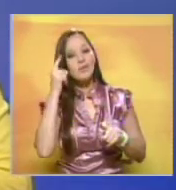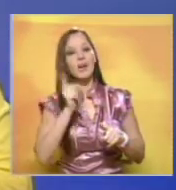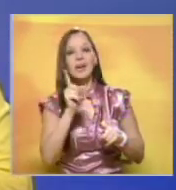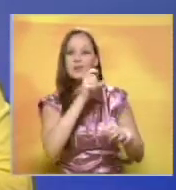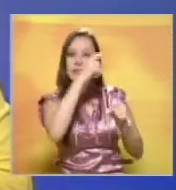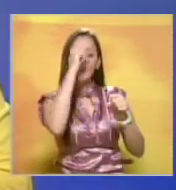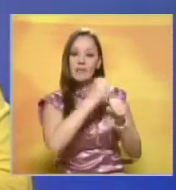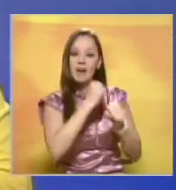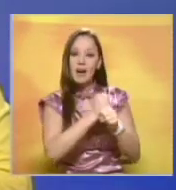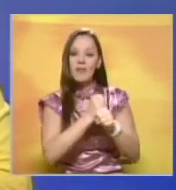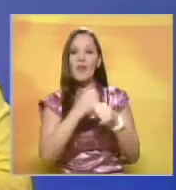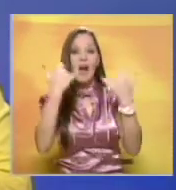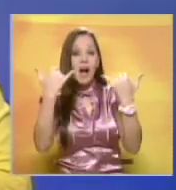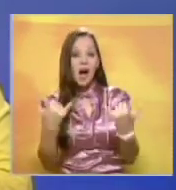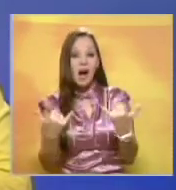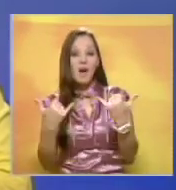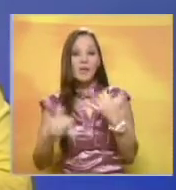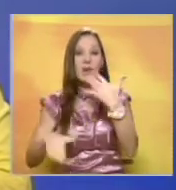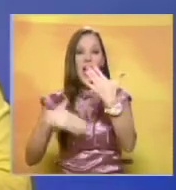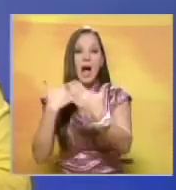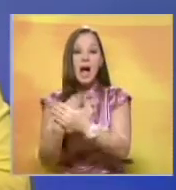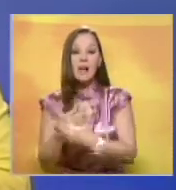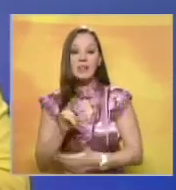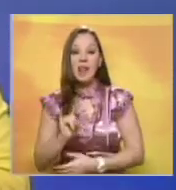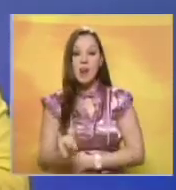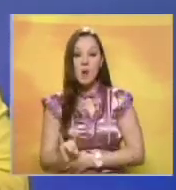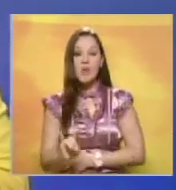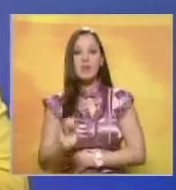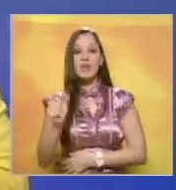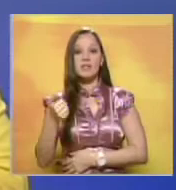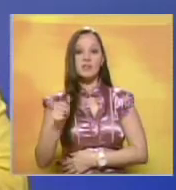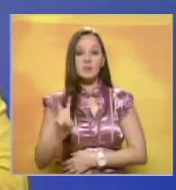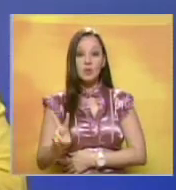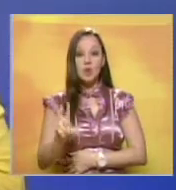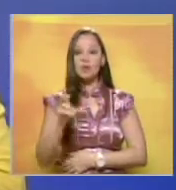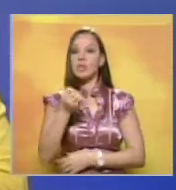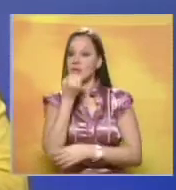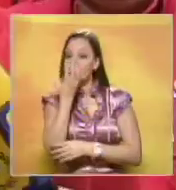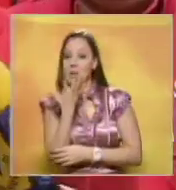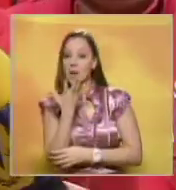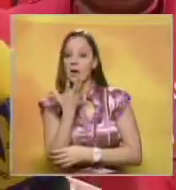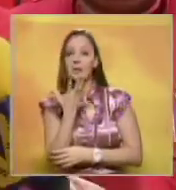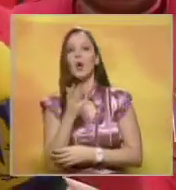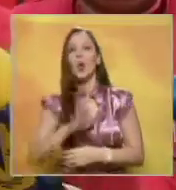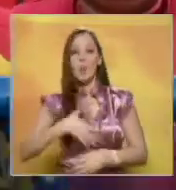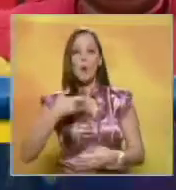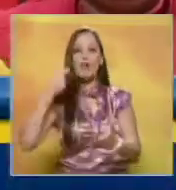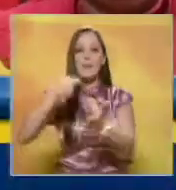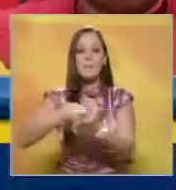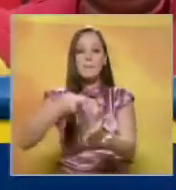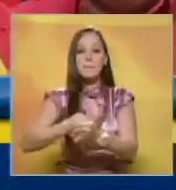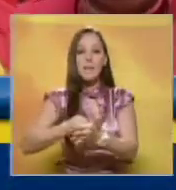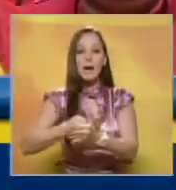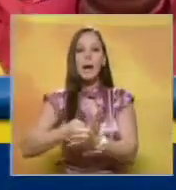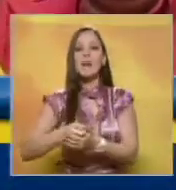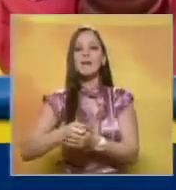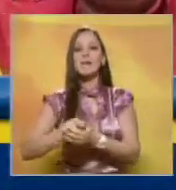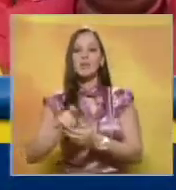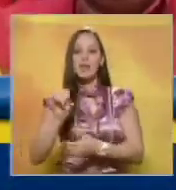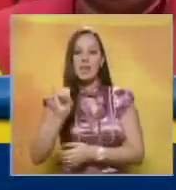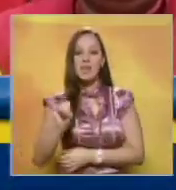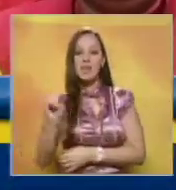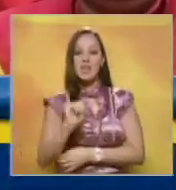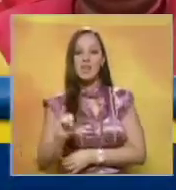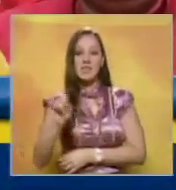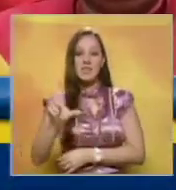el lapso tendrá una prórroga hasta este lunes 12 de mayo de 2014. El Superintendente Nacional Aduanero y Tributario, José David